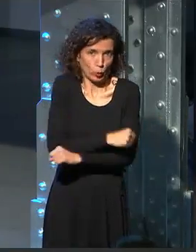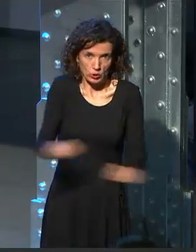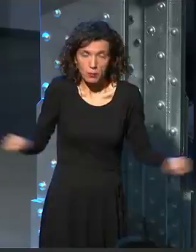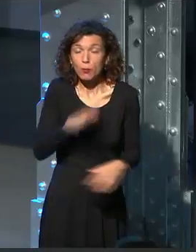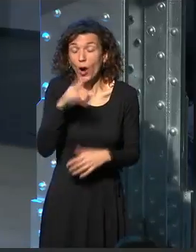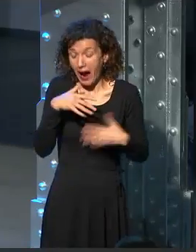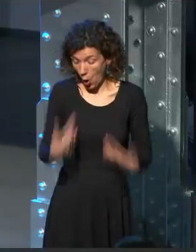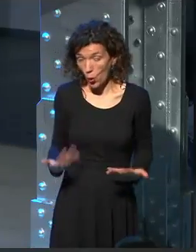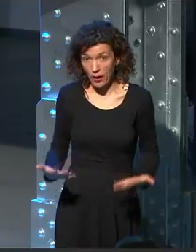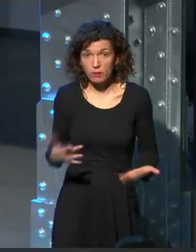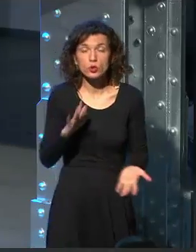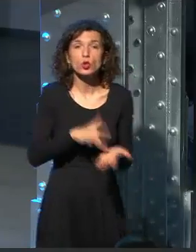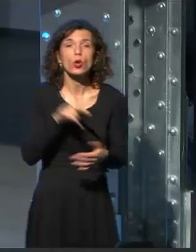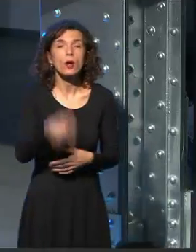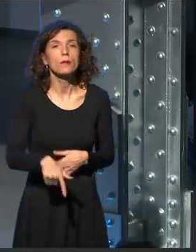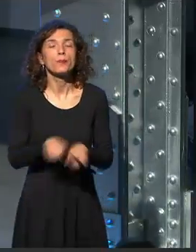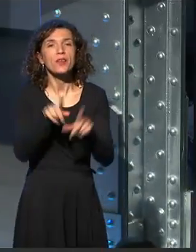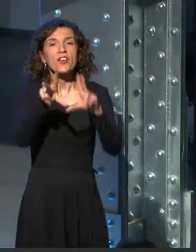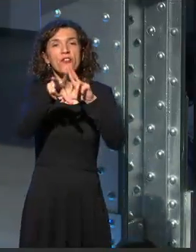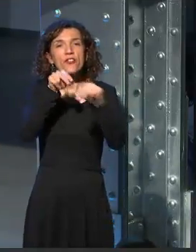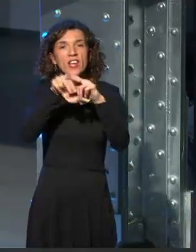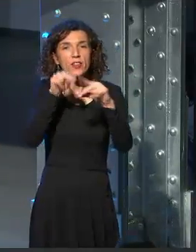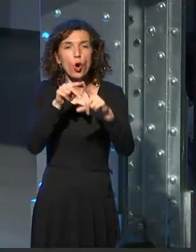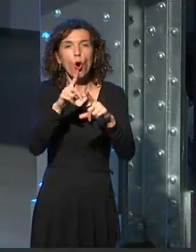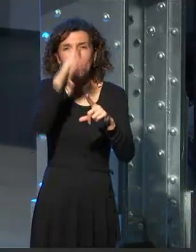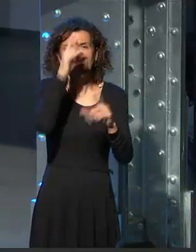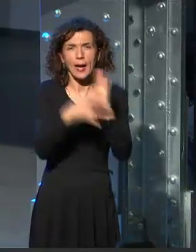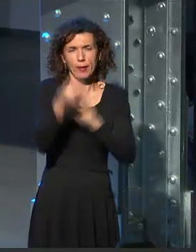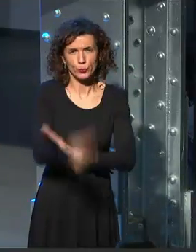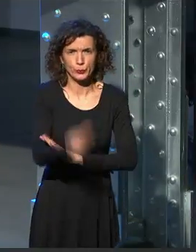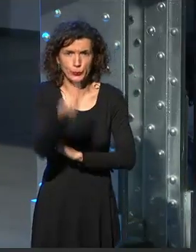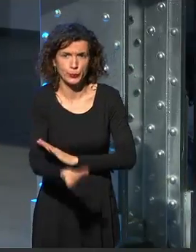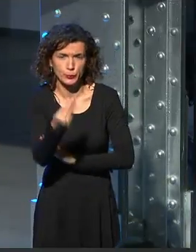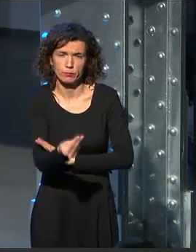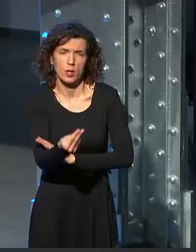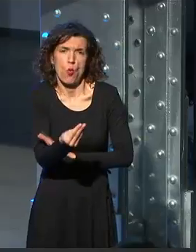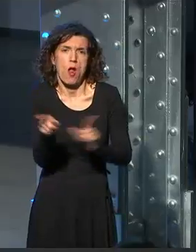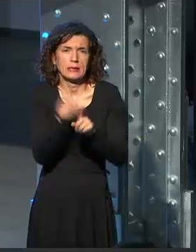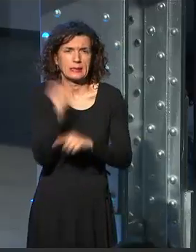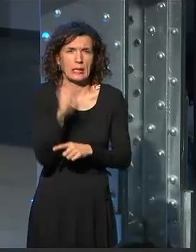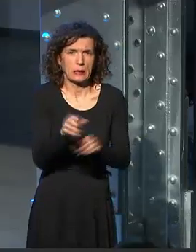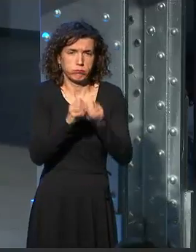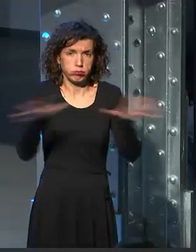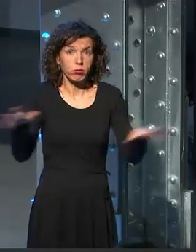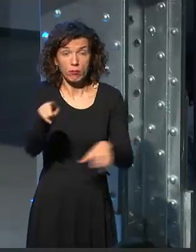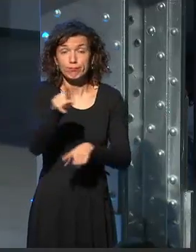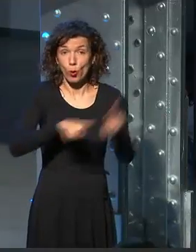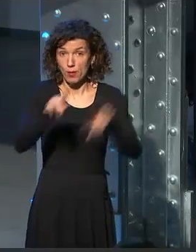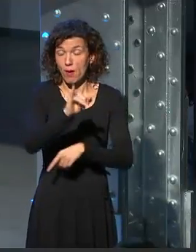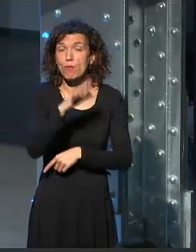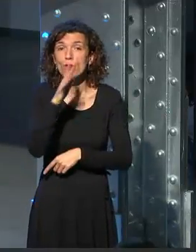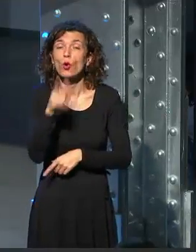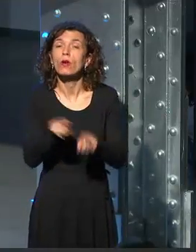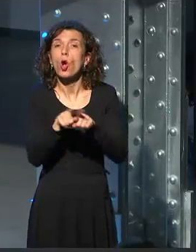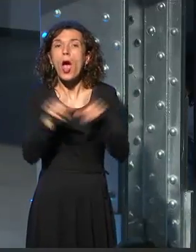todo ahora mismo que los vídeos de alta resolución van a hacerse tremendamente comunes. Va a haber un problema para